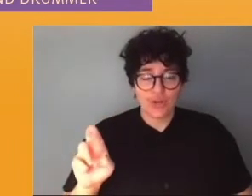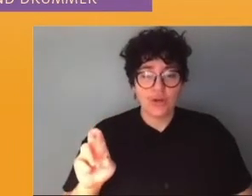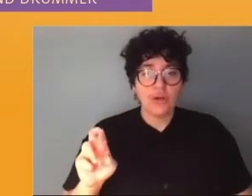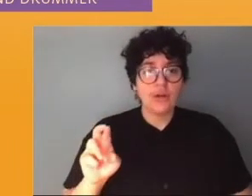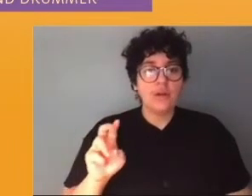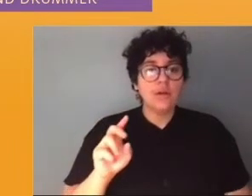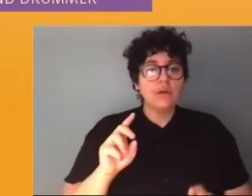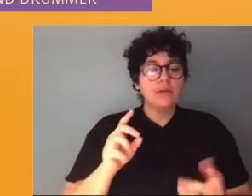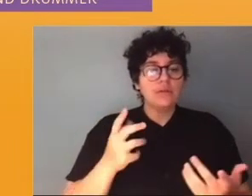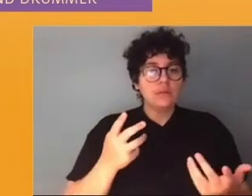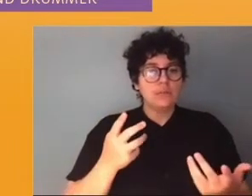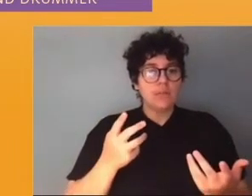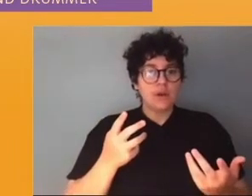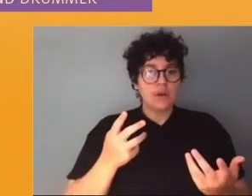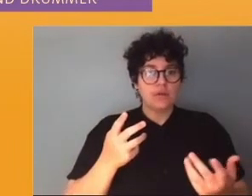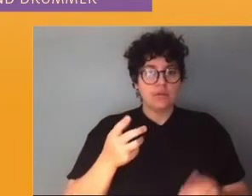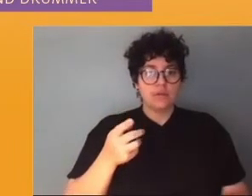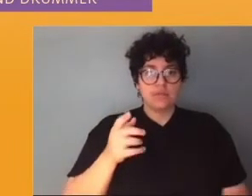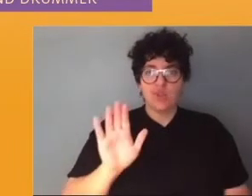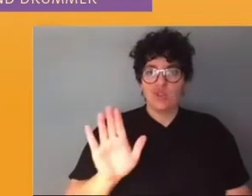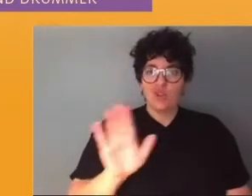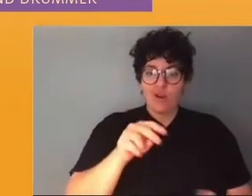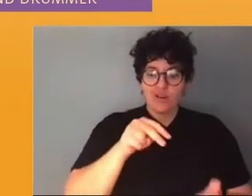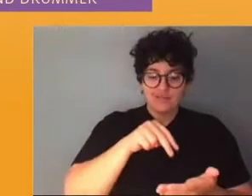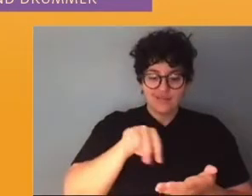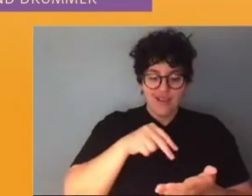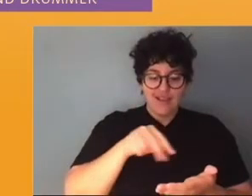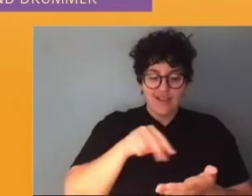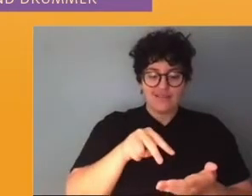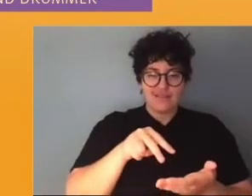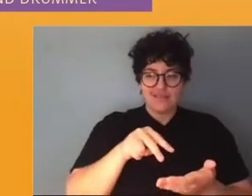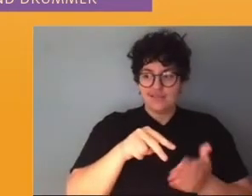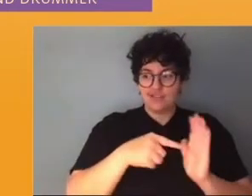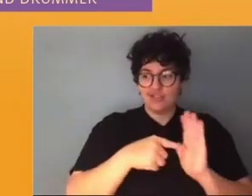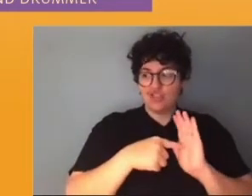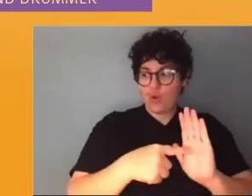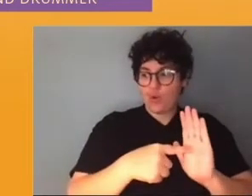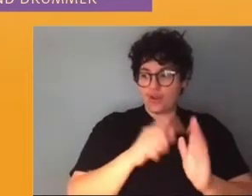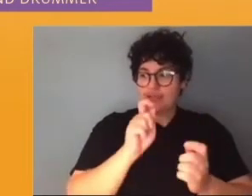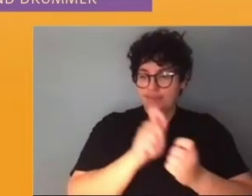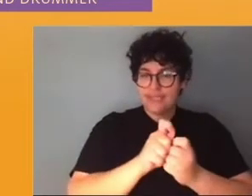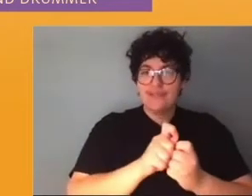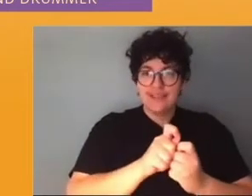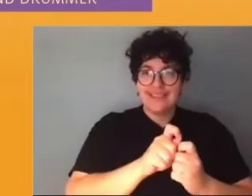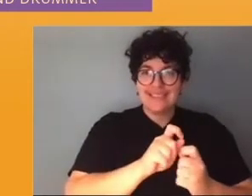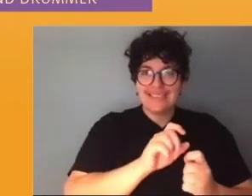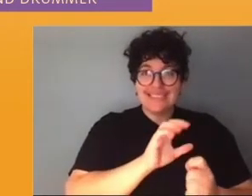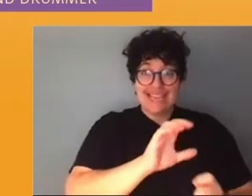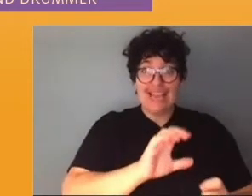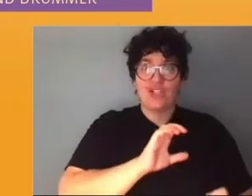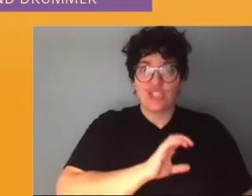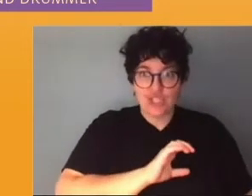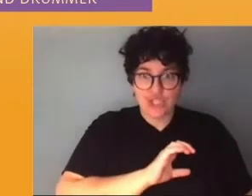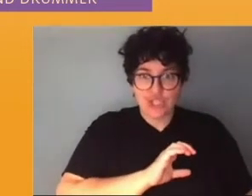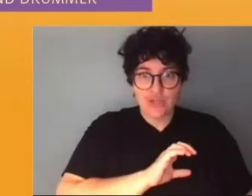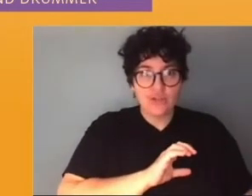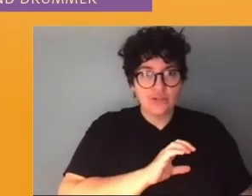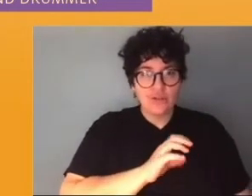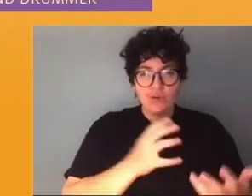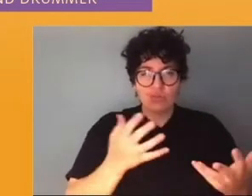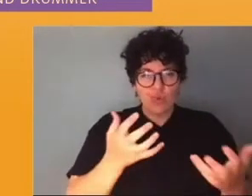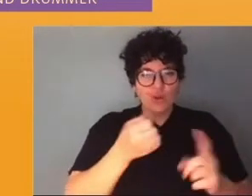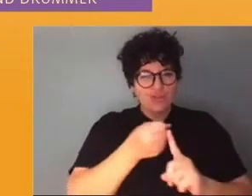de género y las circunstancias que estamos dando vida a